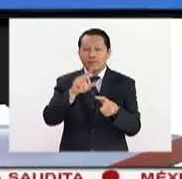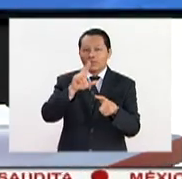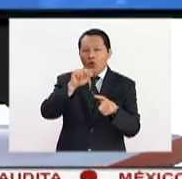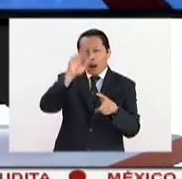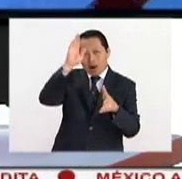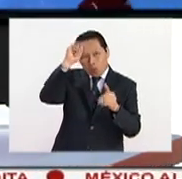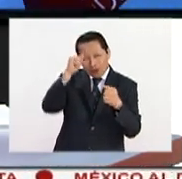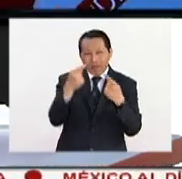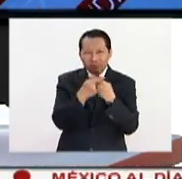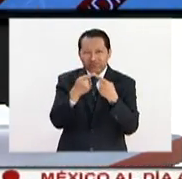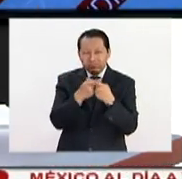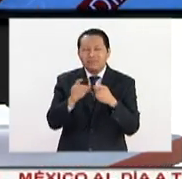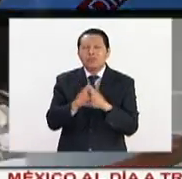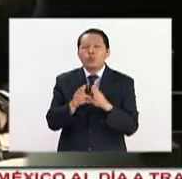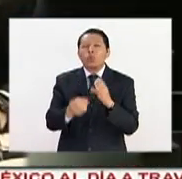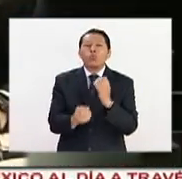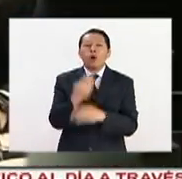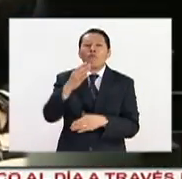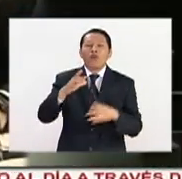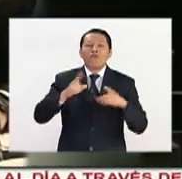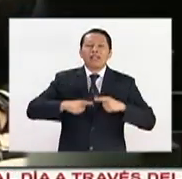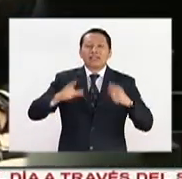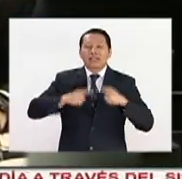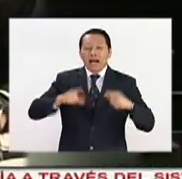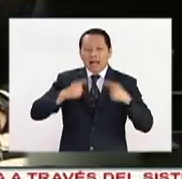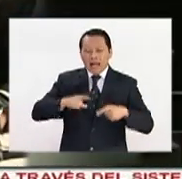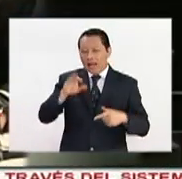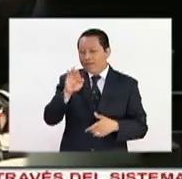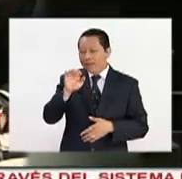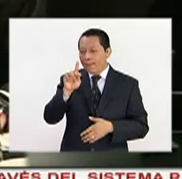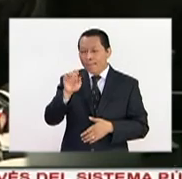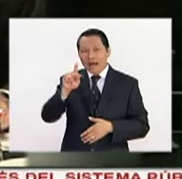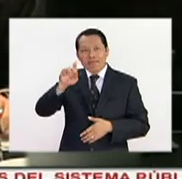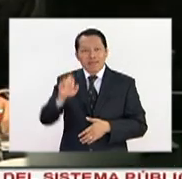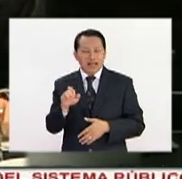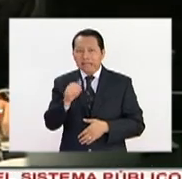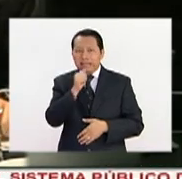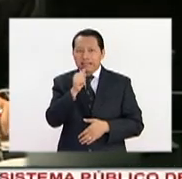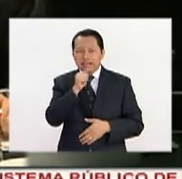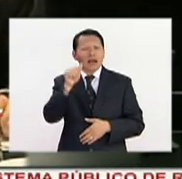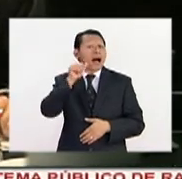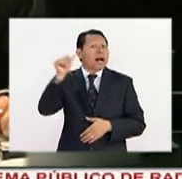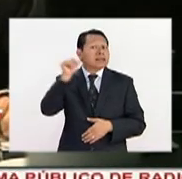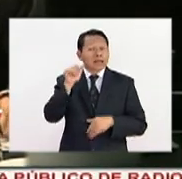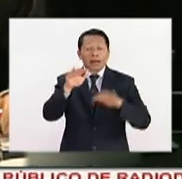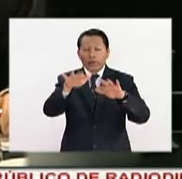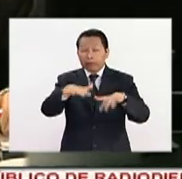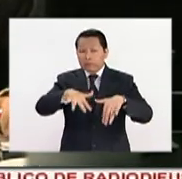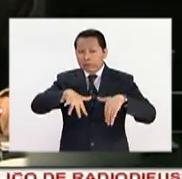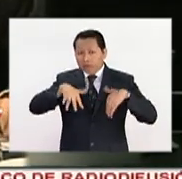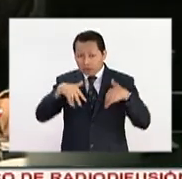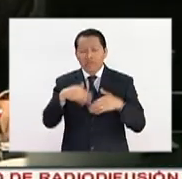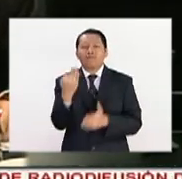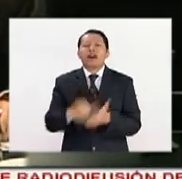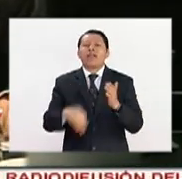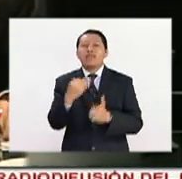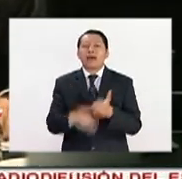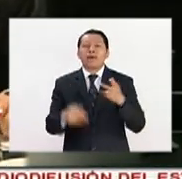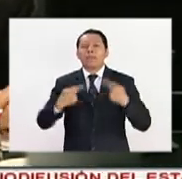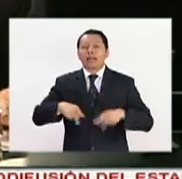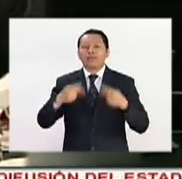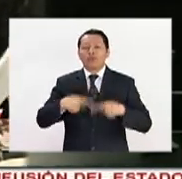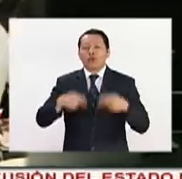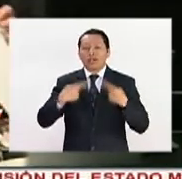en torno a la elección del fiscal especializado para la atención de delitos electorales. La sesión de ayer se levantó por falta de quórum en la